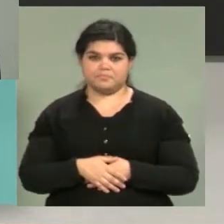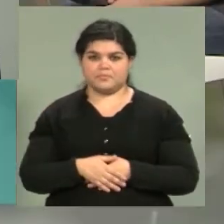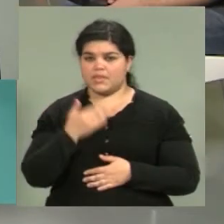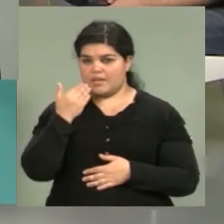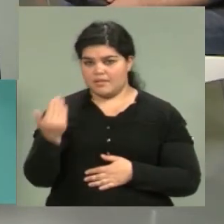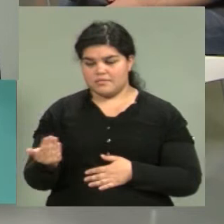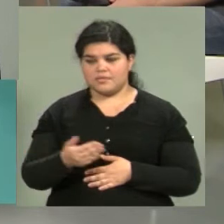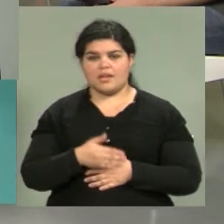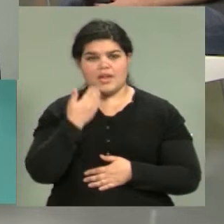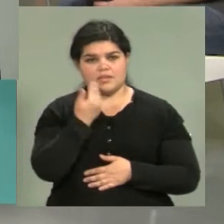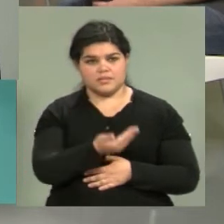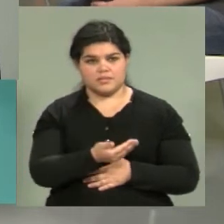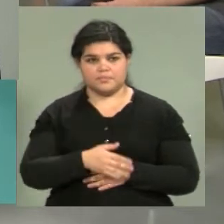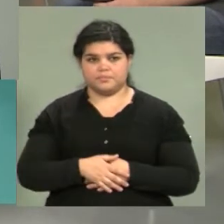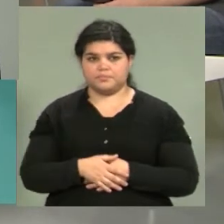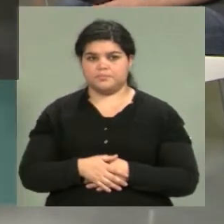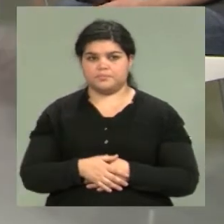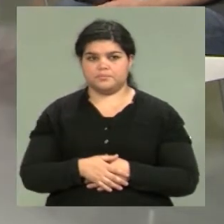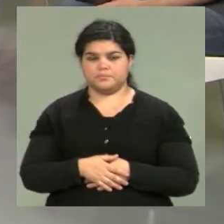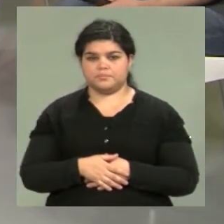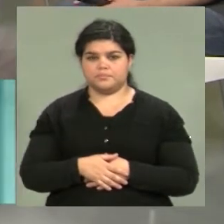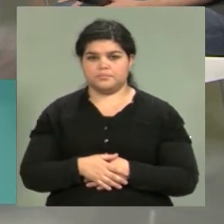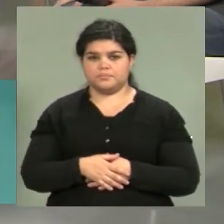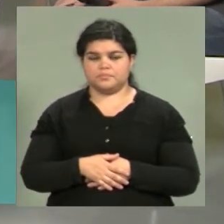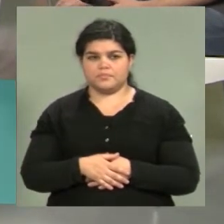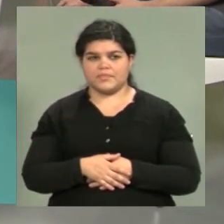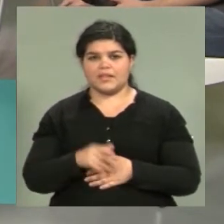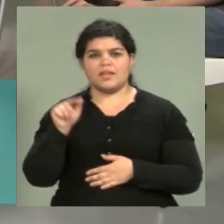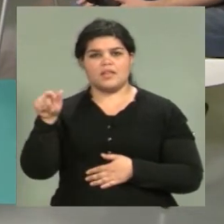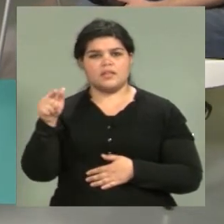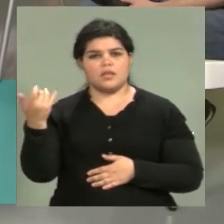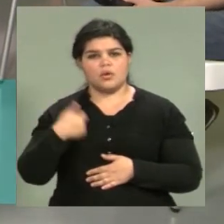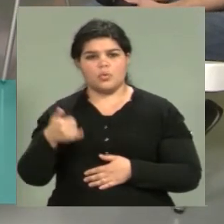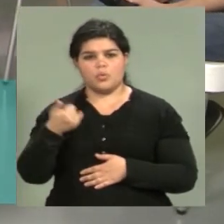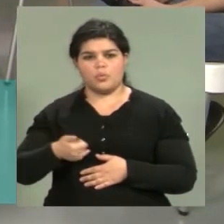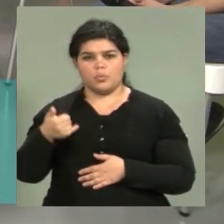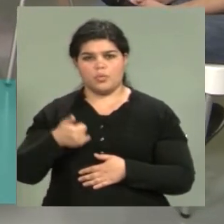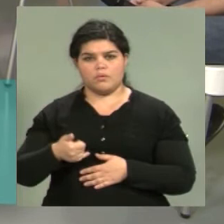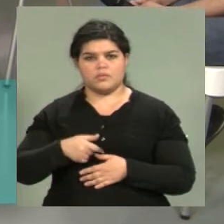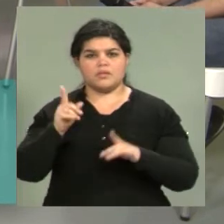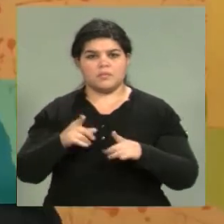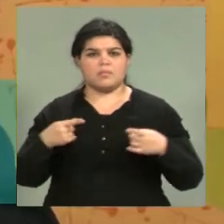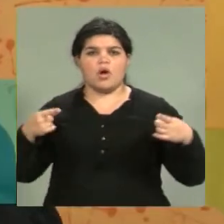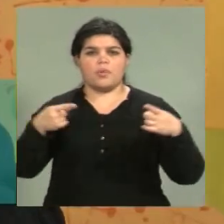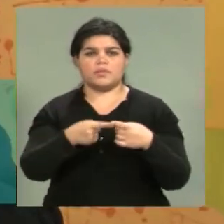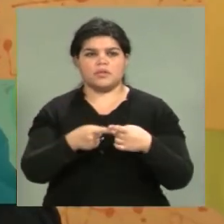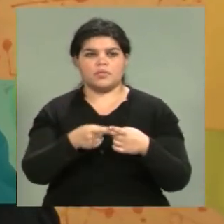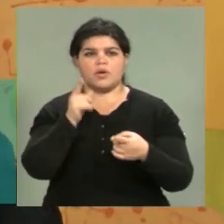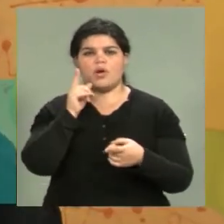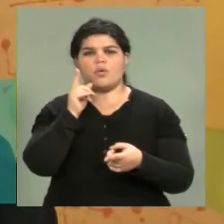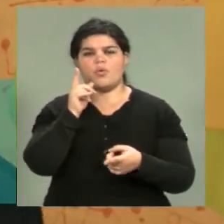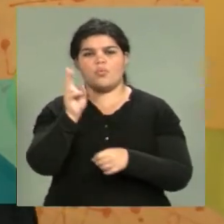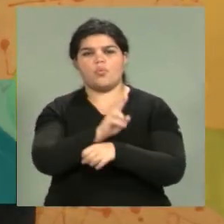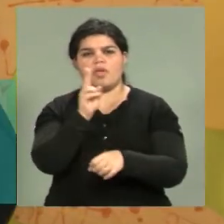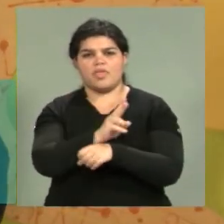Adriana. Gracias. Bueno, sí. Adriana plantea una cosa que es uno del objetivo, la unidad de atención de lo que es cuidados